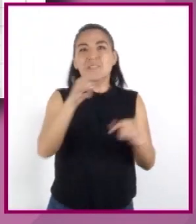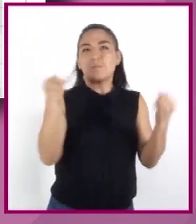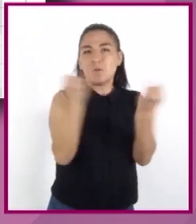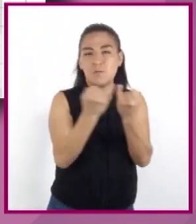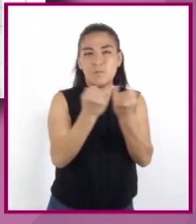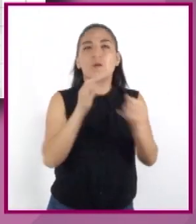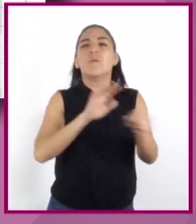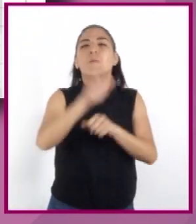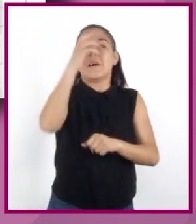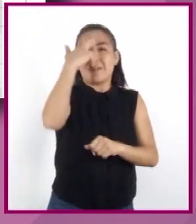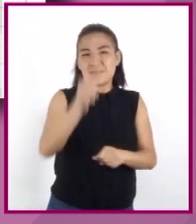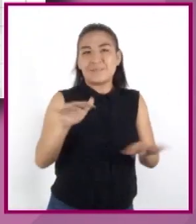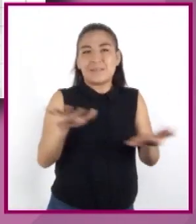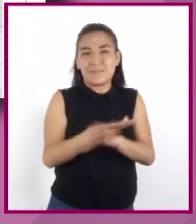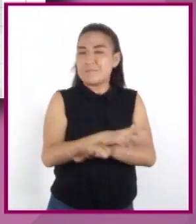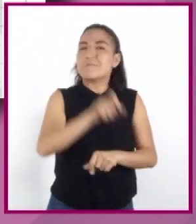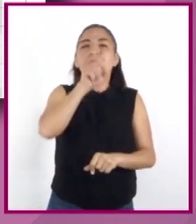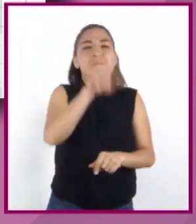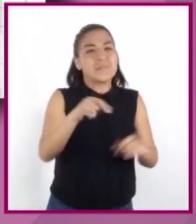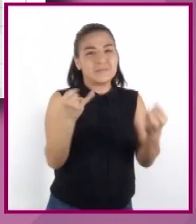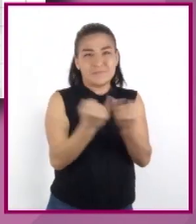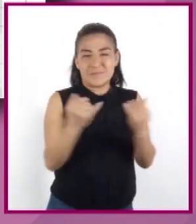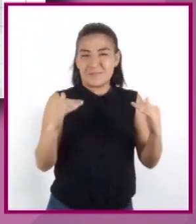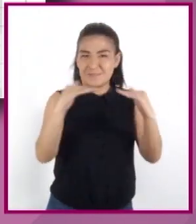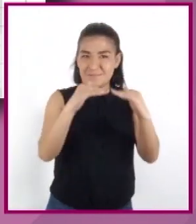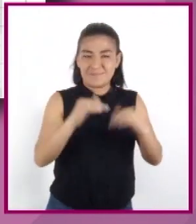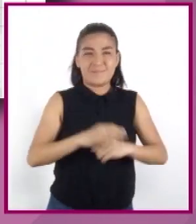que la razón de cambio es constante.